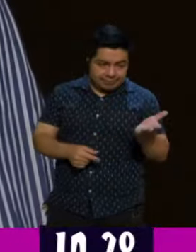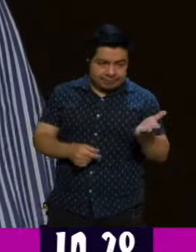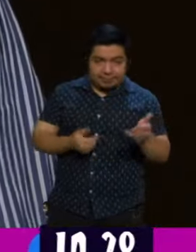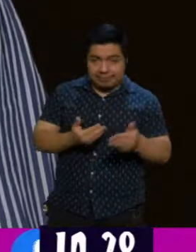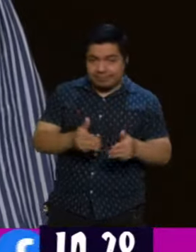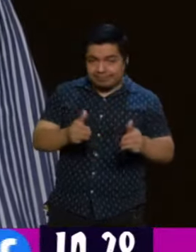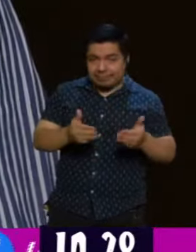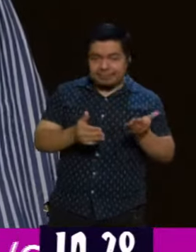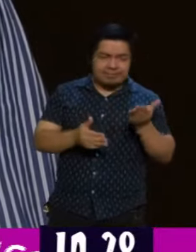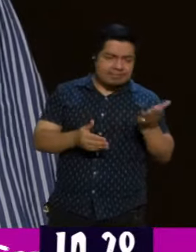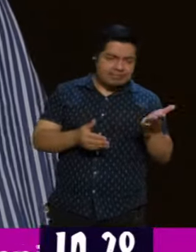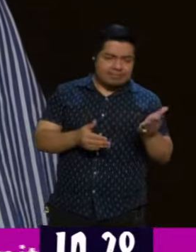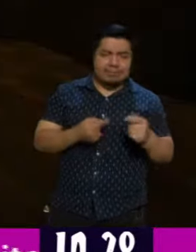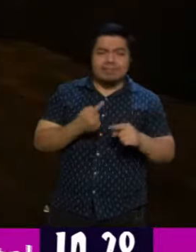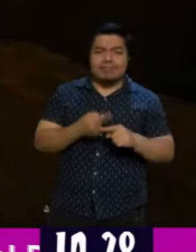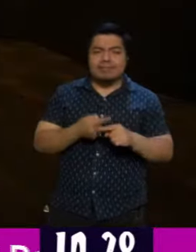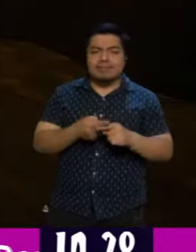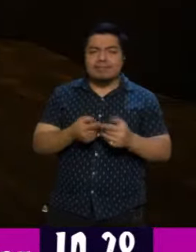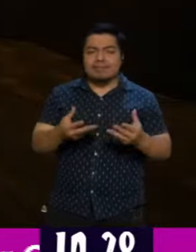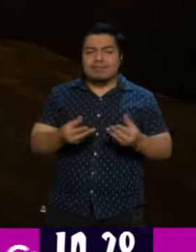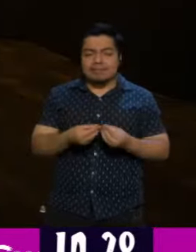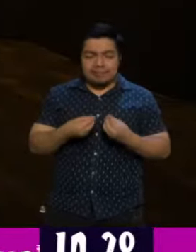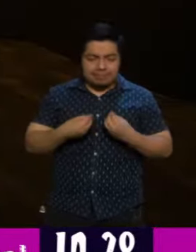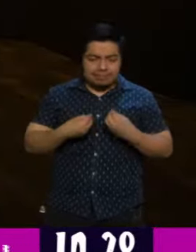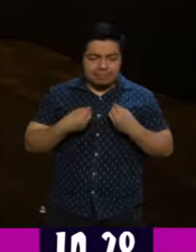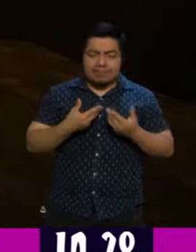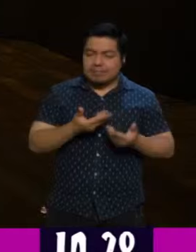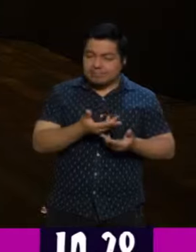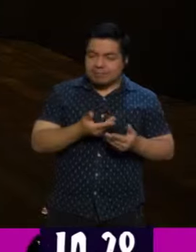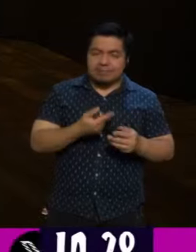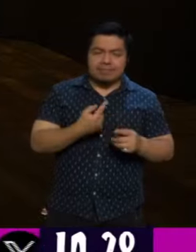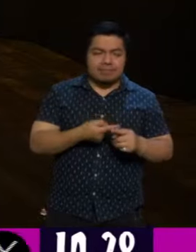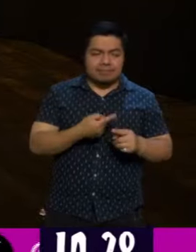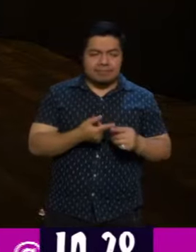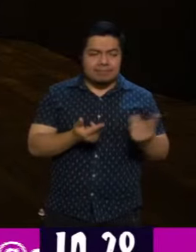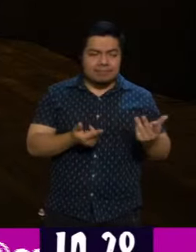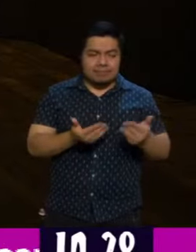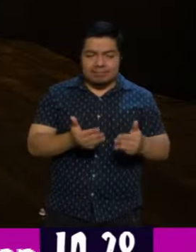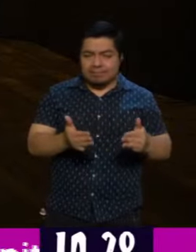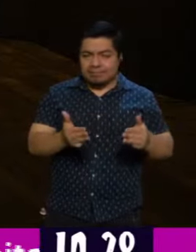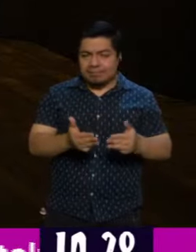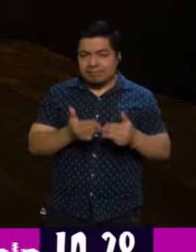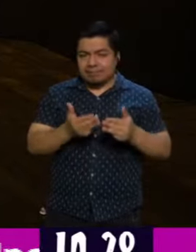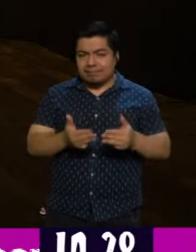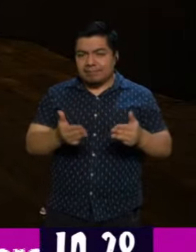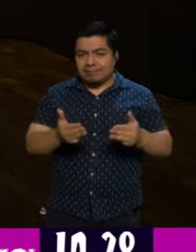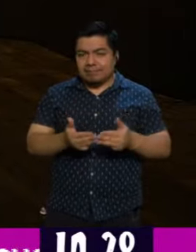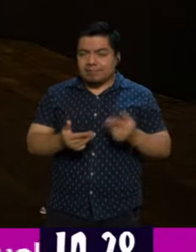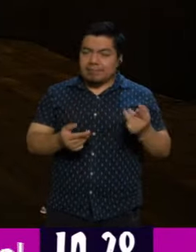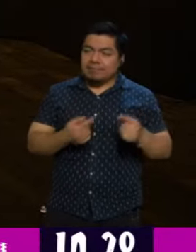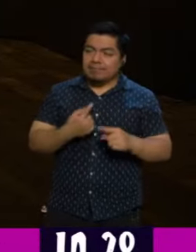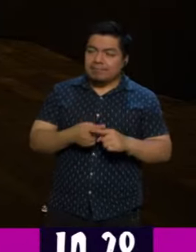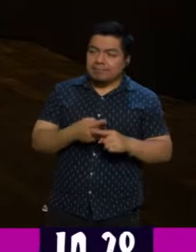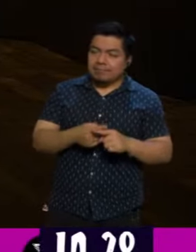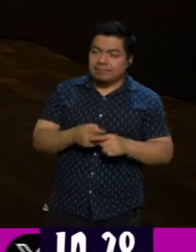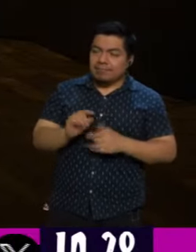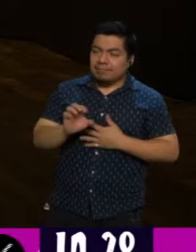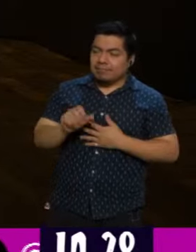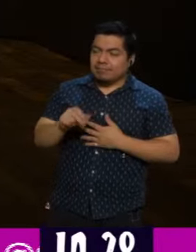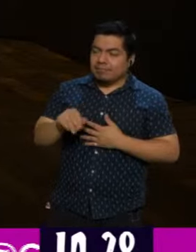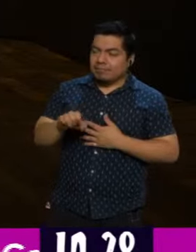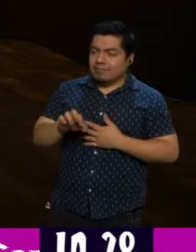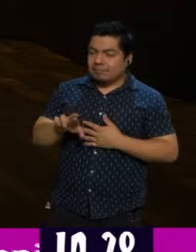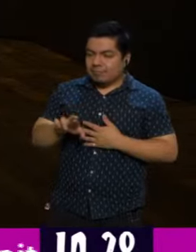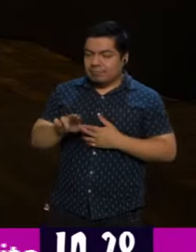Él, ¿con quién cree que tocó usted en la vida real? A ver. Dígame usted un nombre. No, no sé. A ver, ¿cuál? ¿Le gusta Glenn Miller?